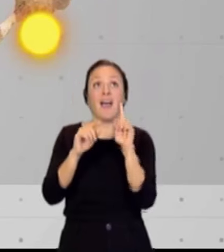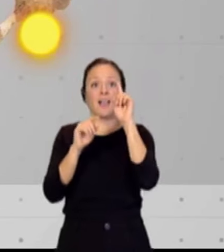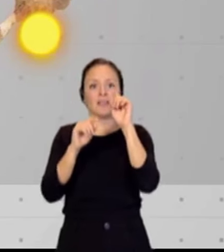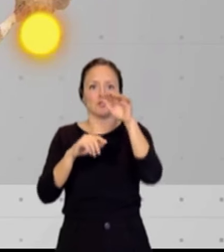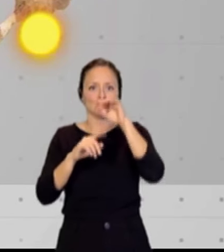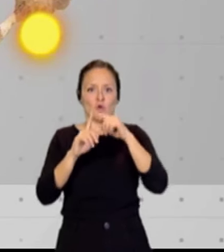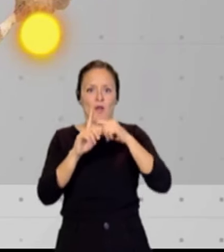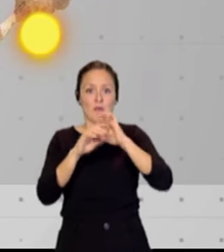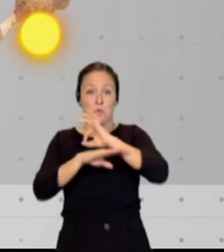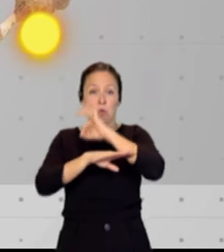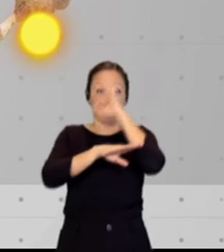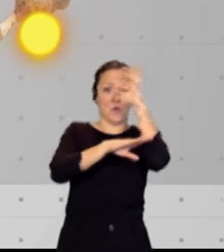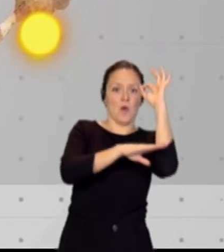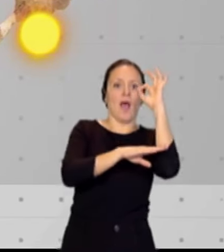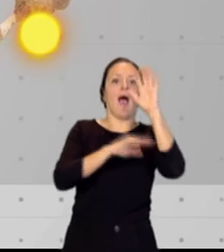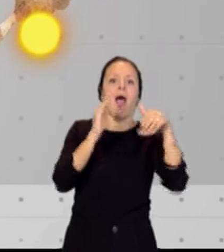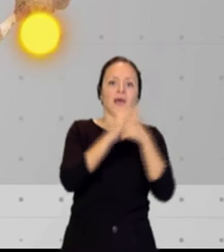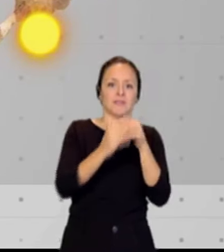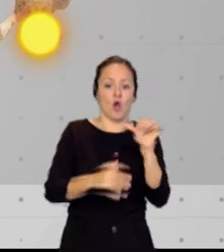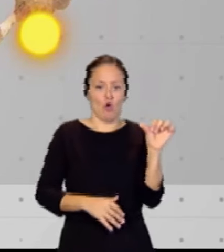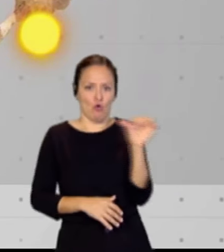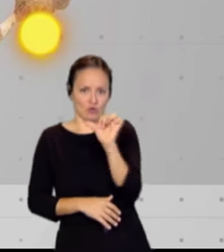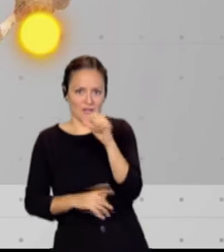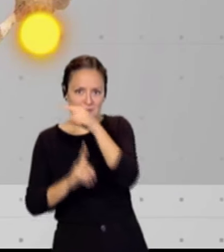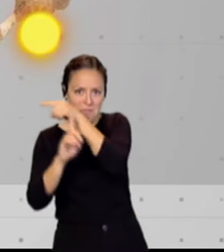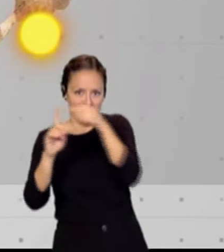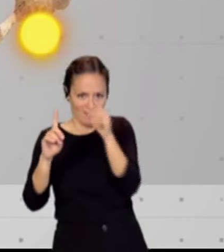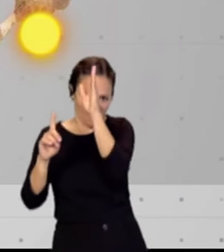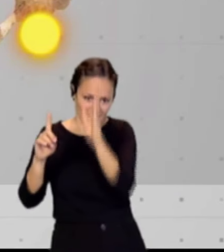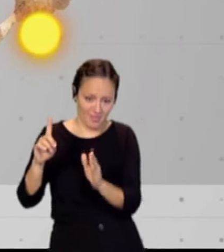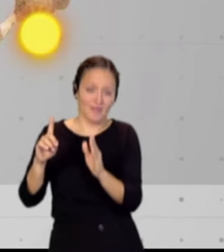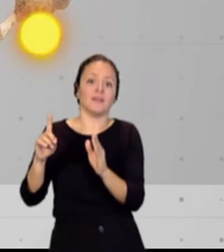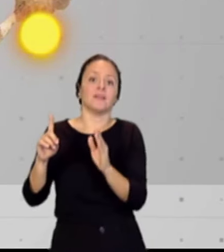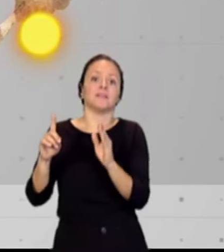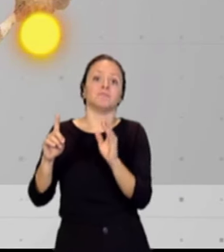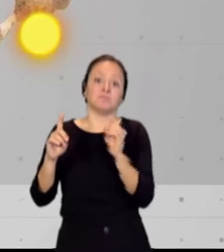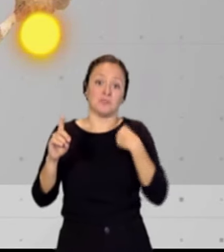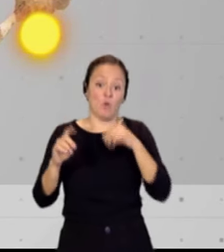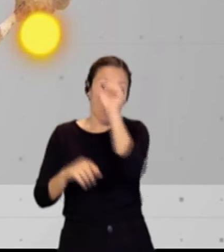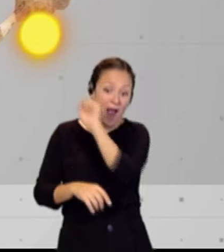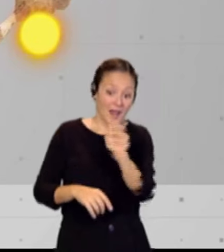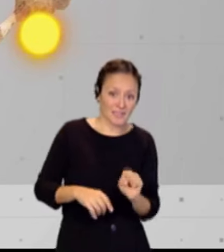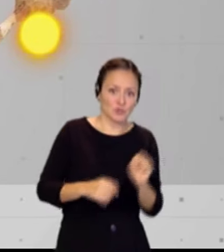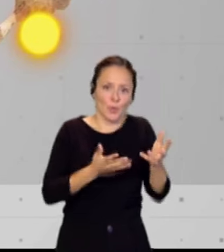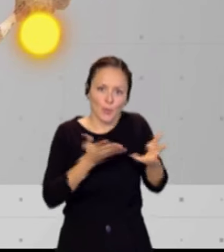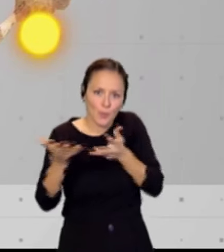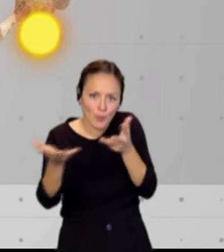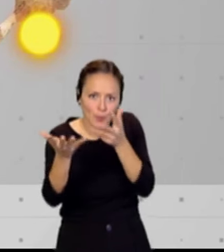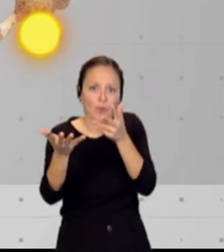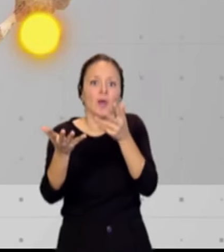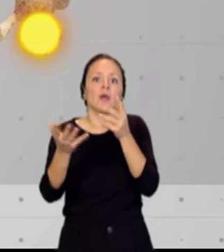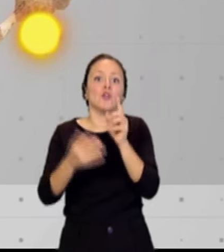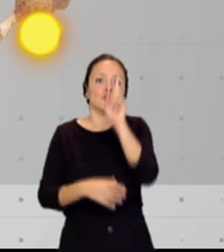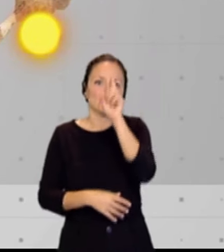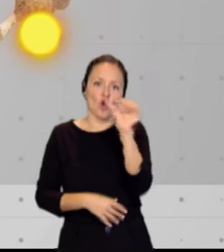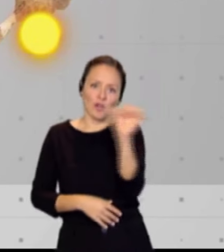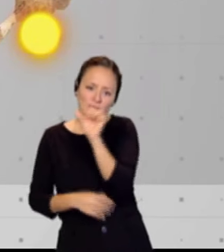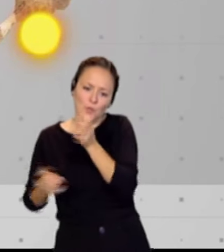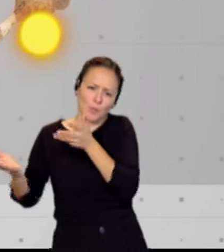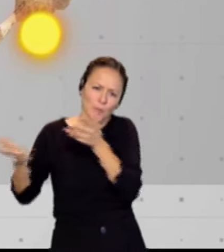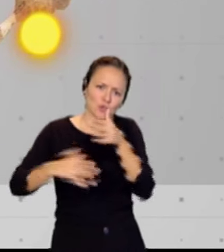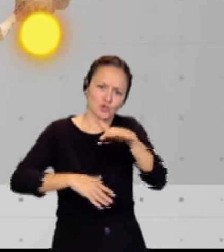la mitad occidental en el resto cielos poco nubosos o despejados bajo el régimen de los alicios viento del nordeste moderado en costas